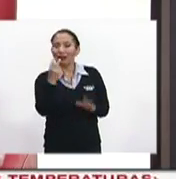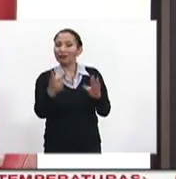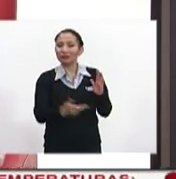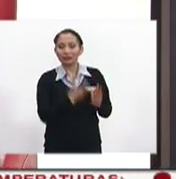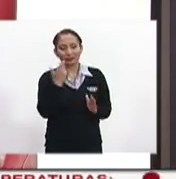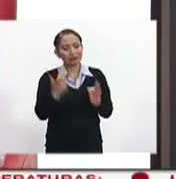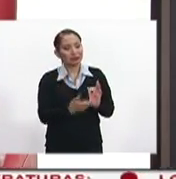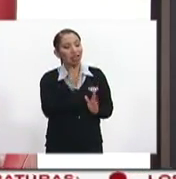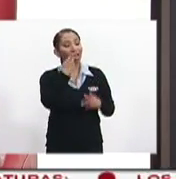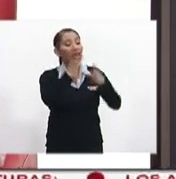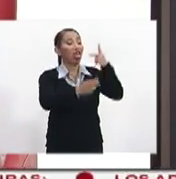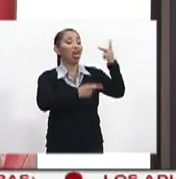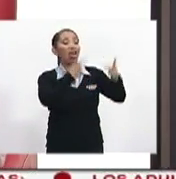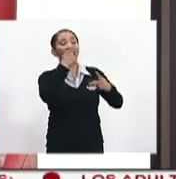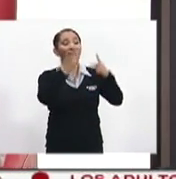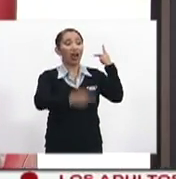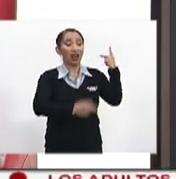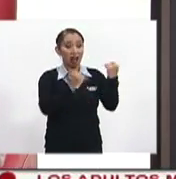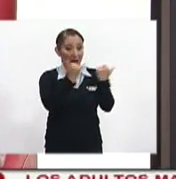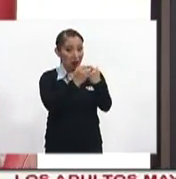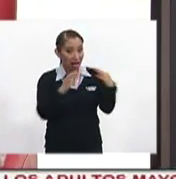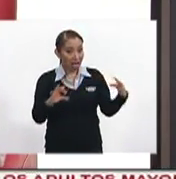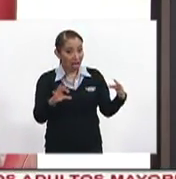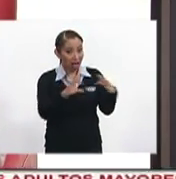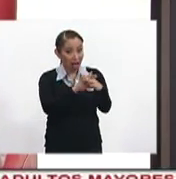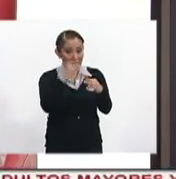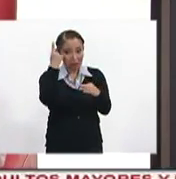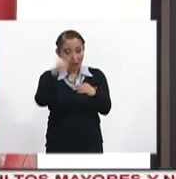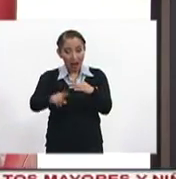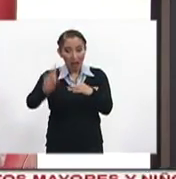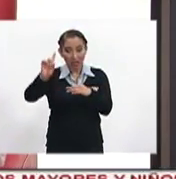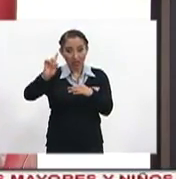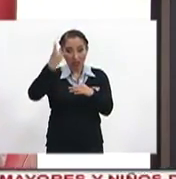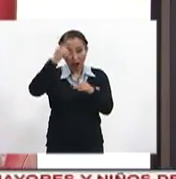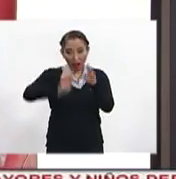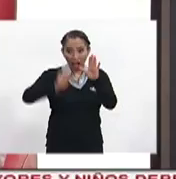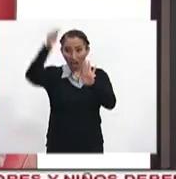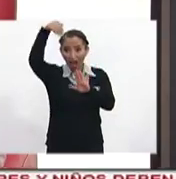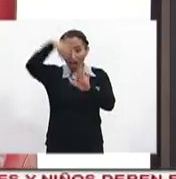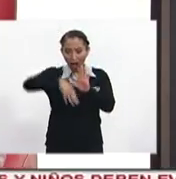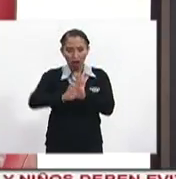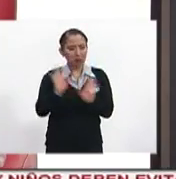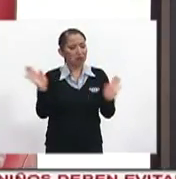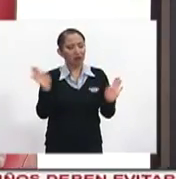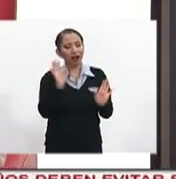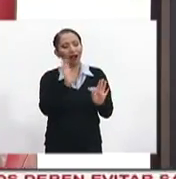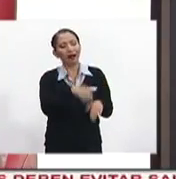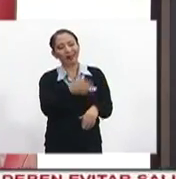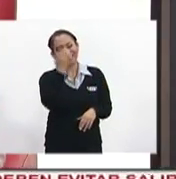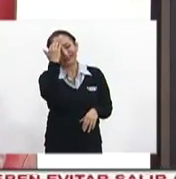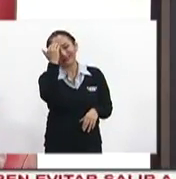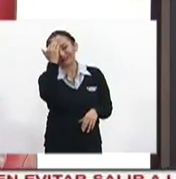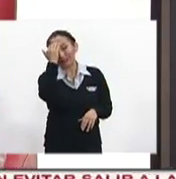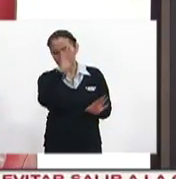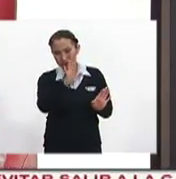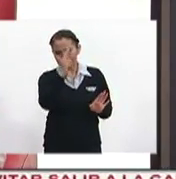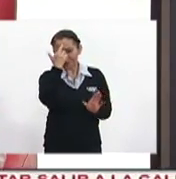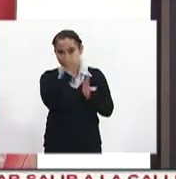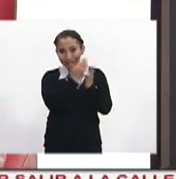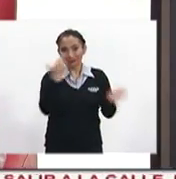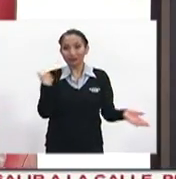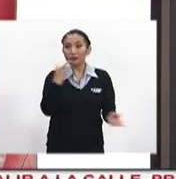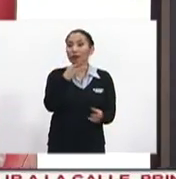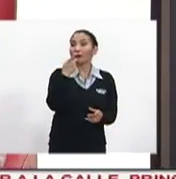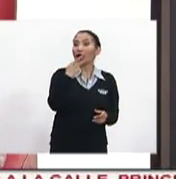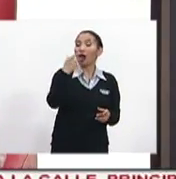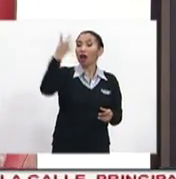muchas veces las declaraciones no conllevan necesariamente acciones de la gravedad que podría parecer, ¿no? Recordamos las primeras declaraciones